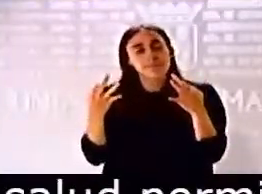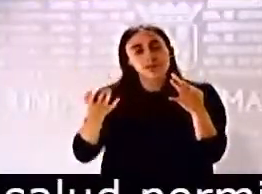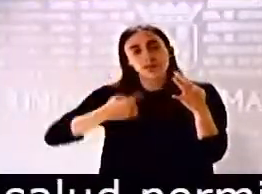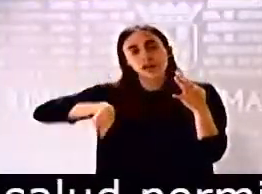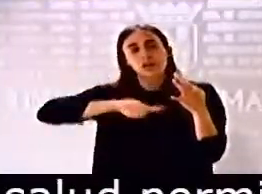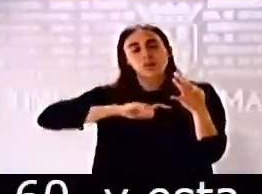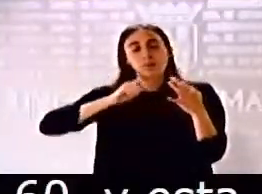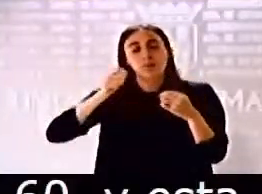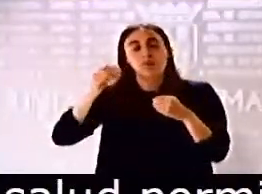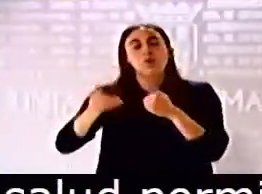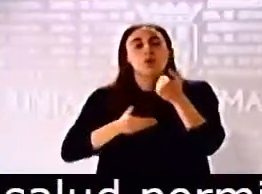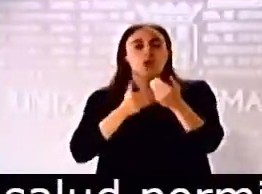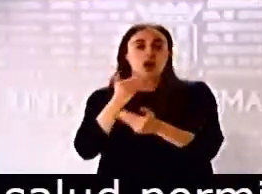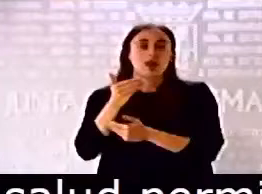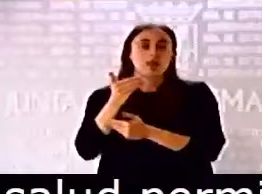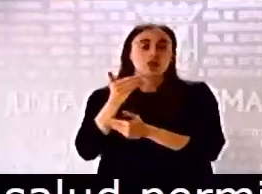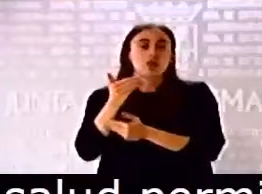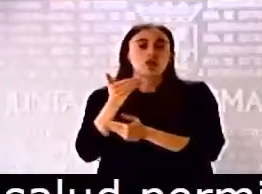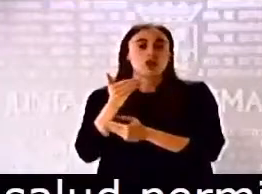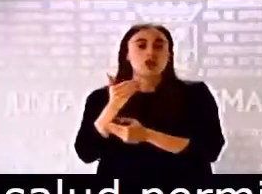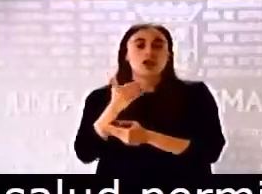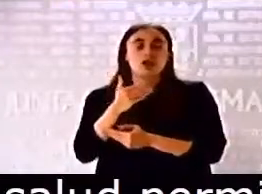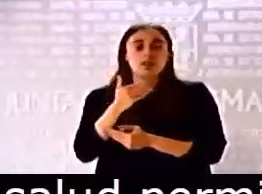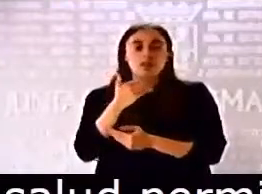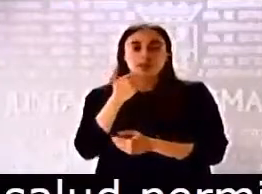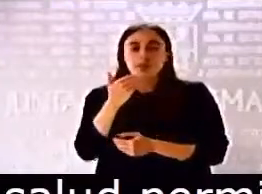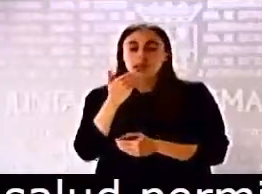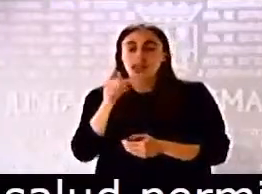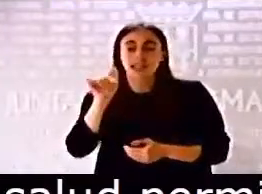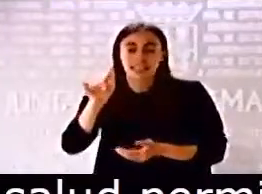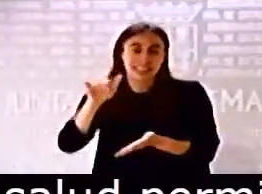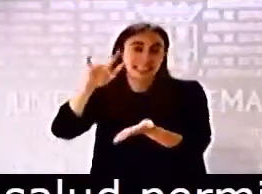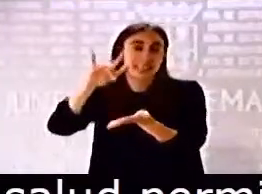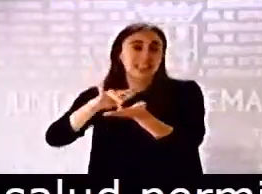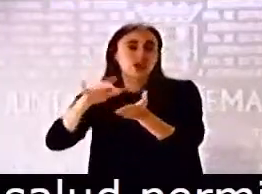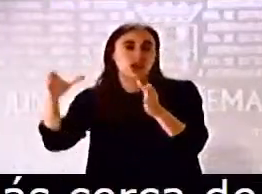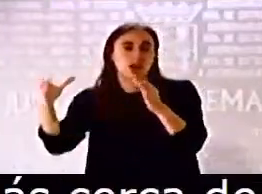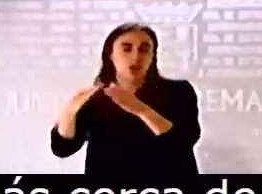estar cada vez más cerca de la vacunación de ese grupo de población.